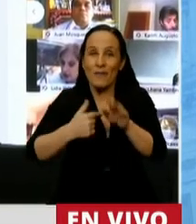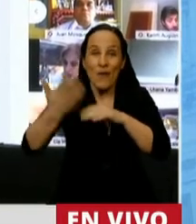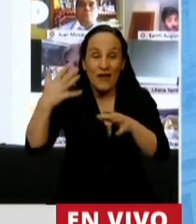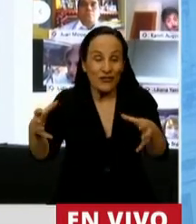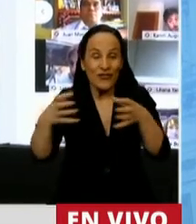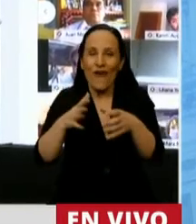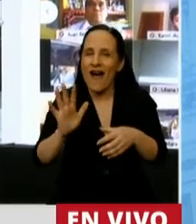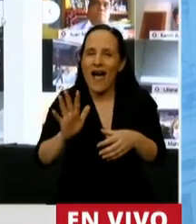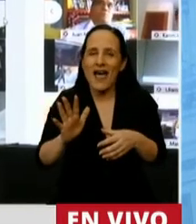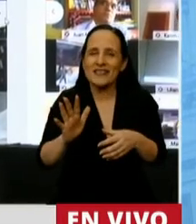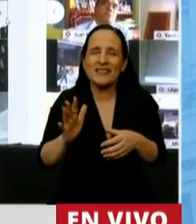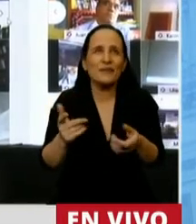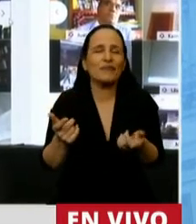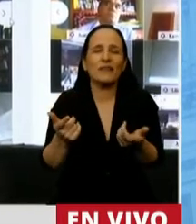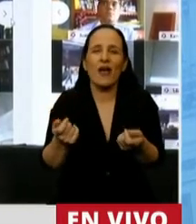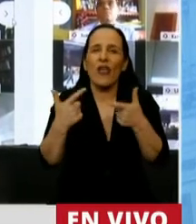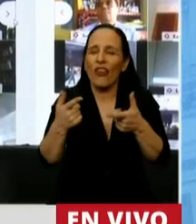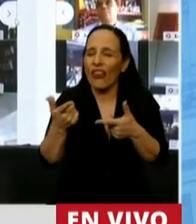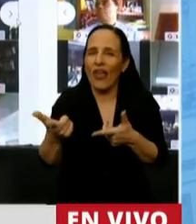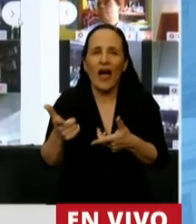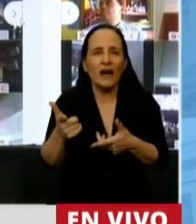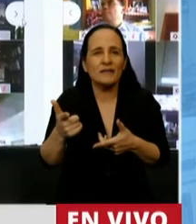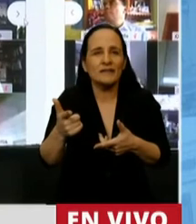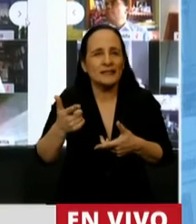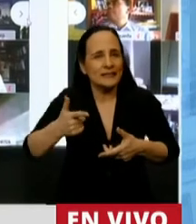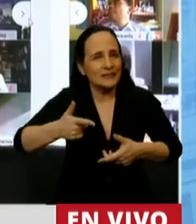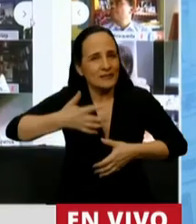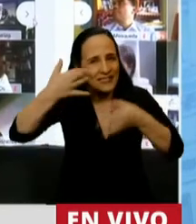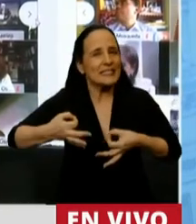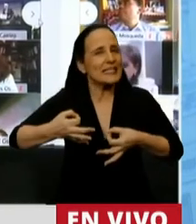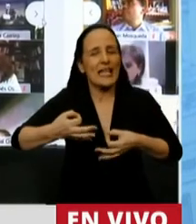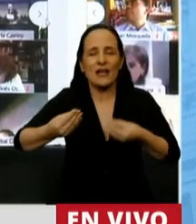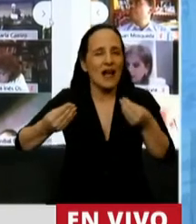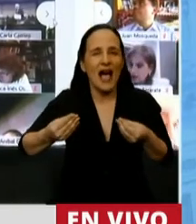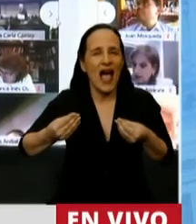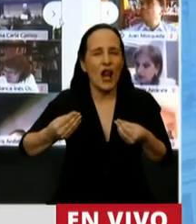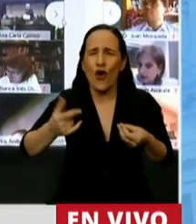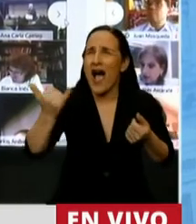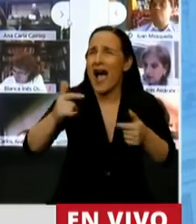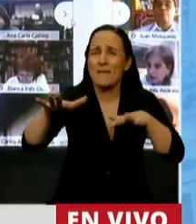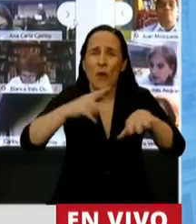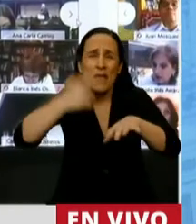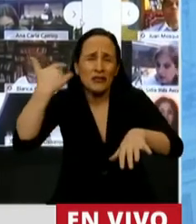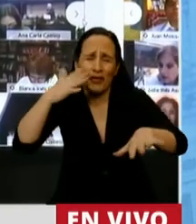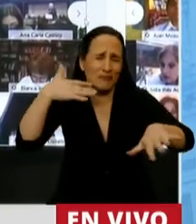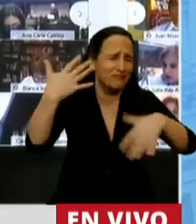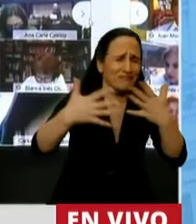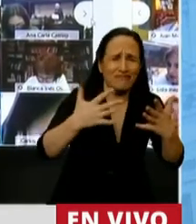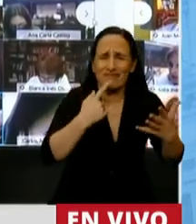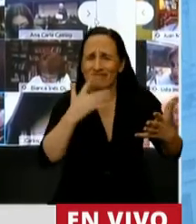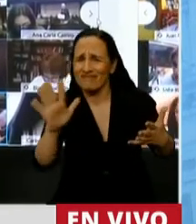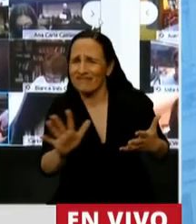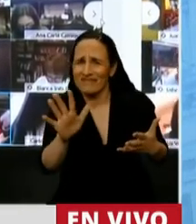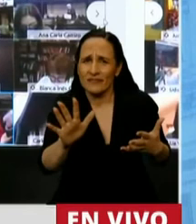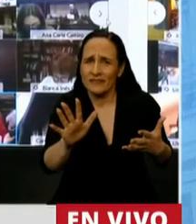ellas una certeza frente a toda la incertidumbre que tenían. Y que